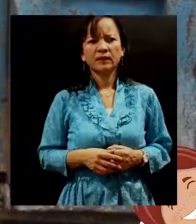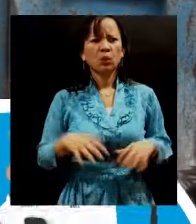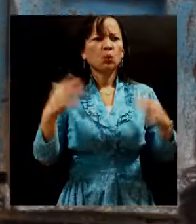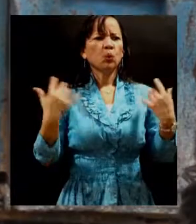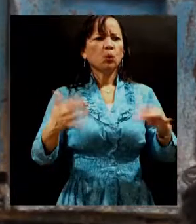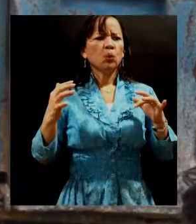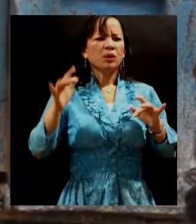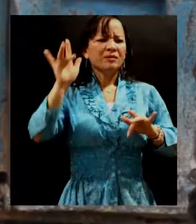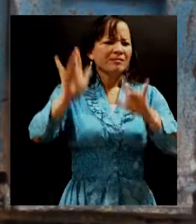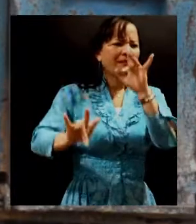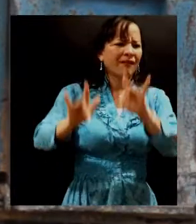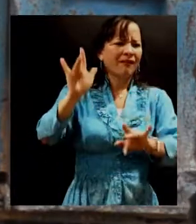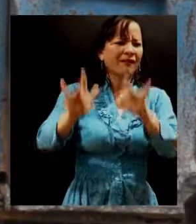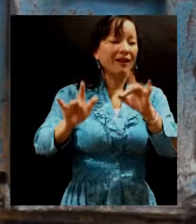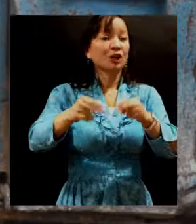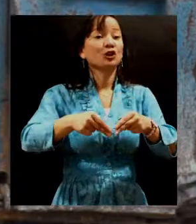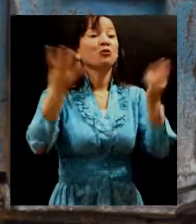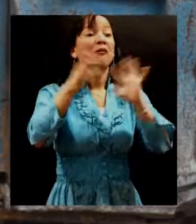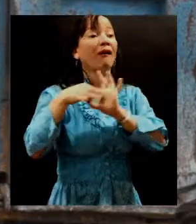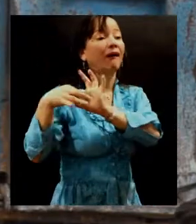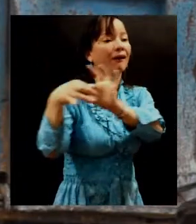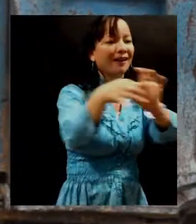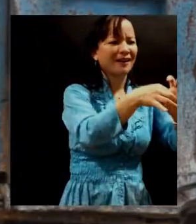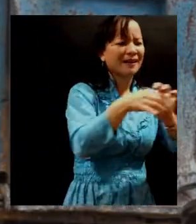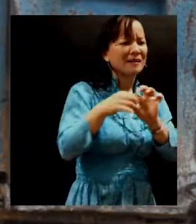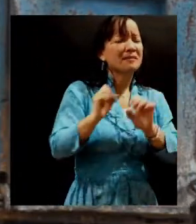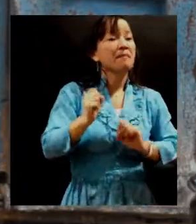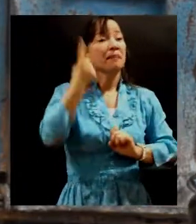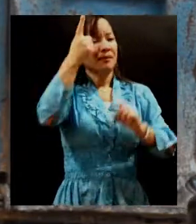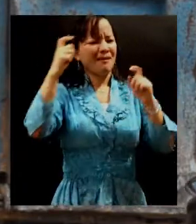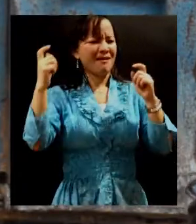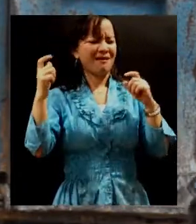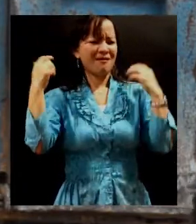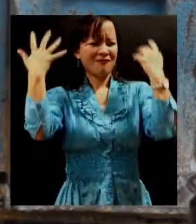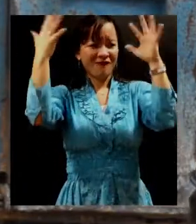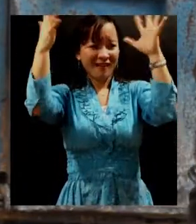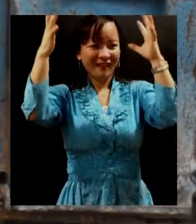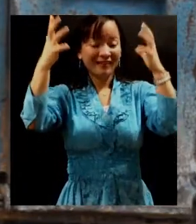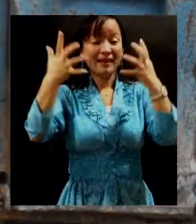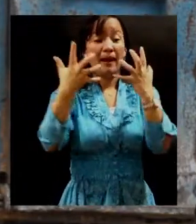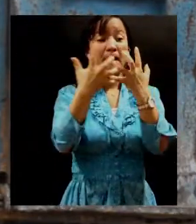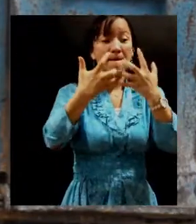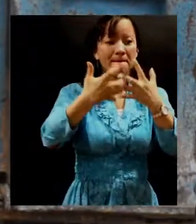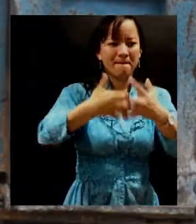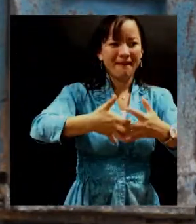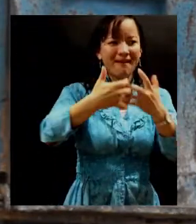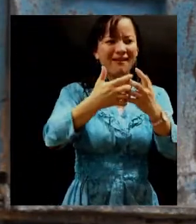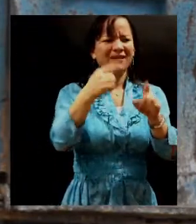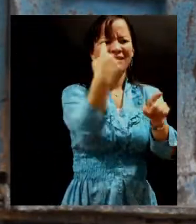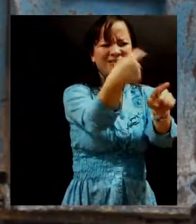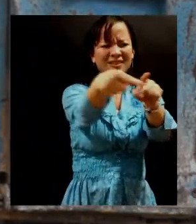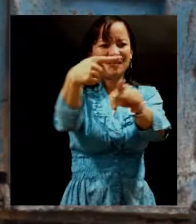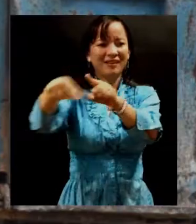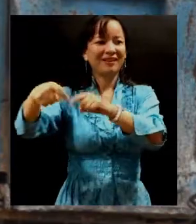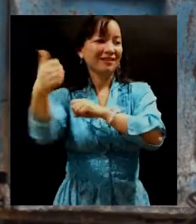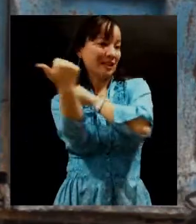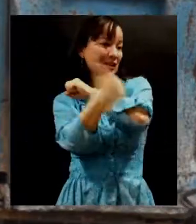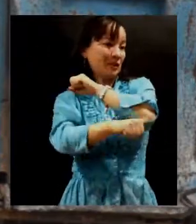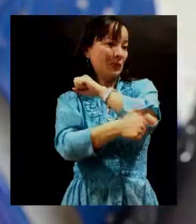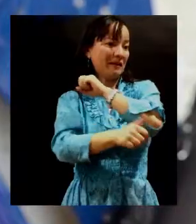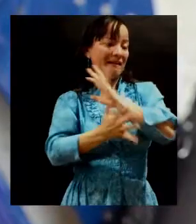Fue un éxito la participación de Tunja en equipo dentro de la primera feria de empresarismo y emprendimiento innovador de